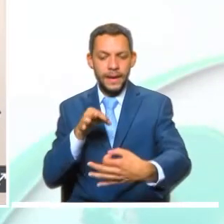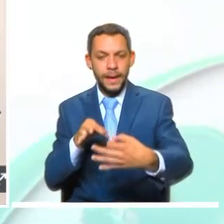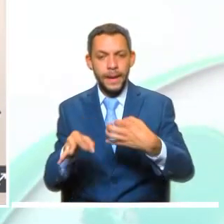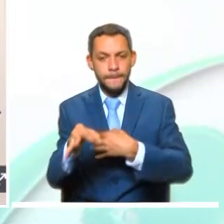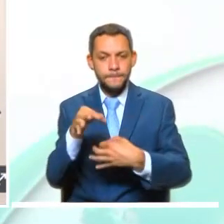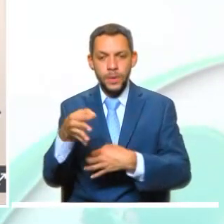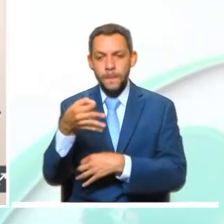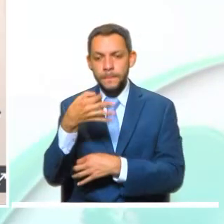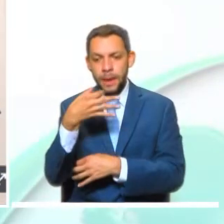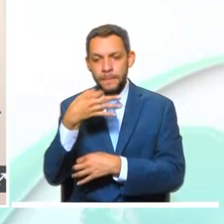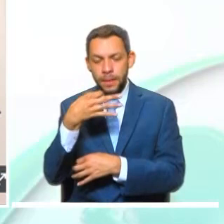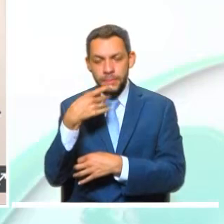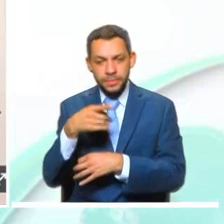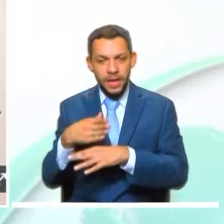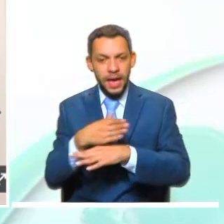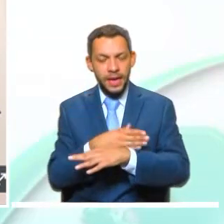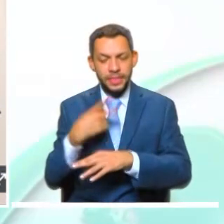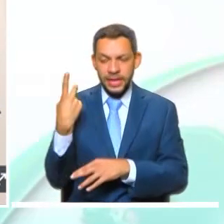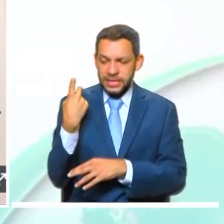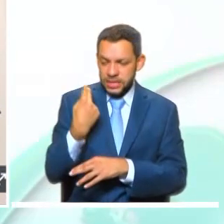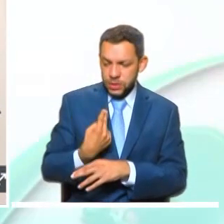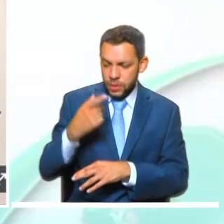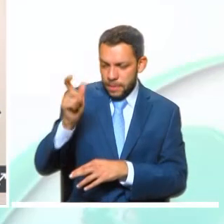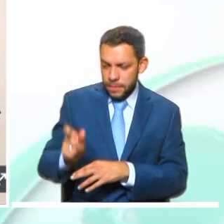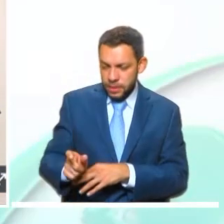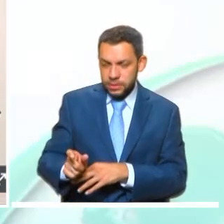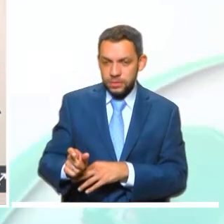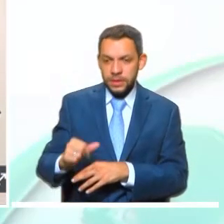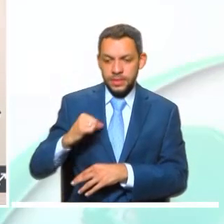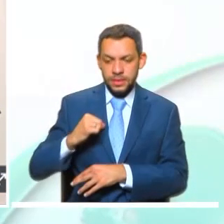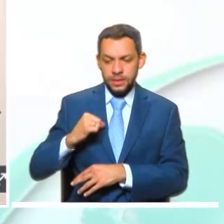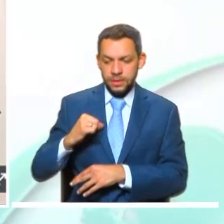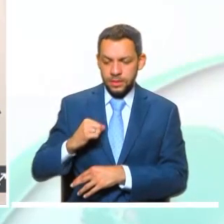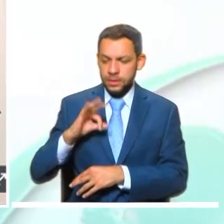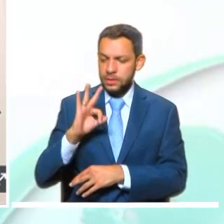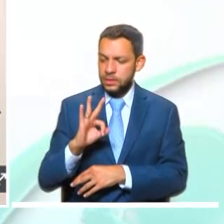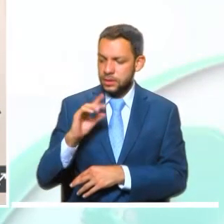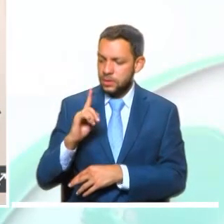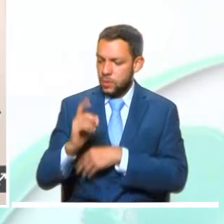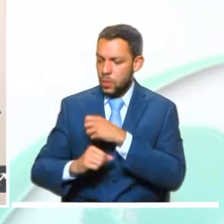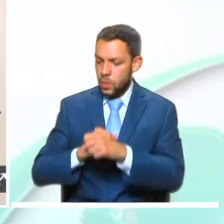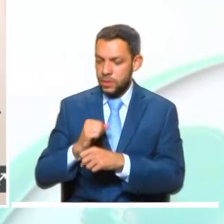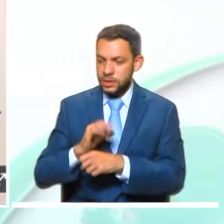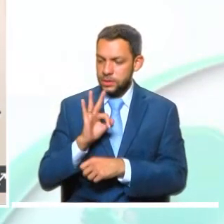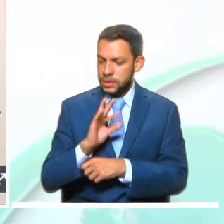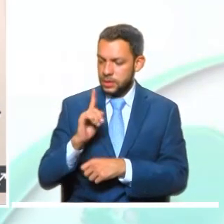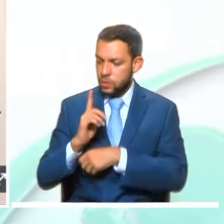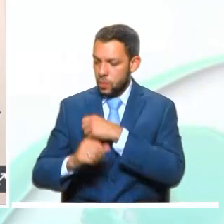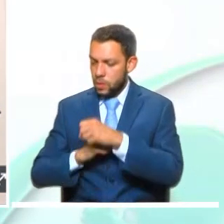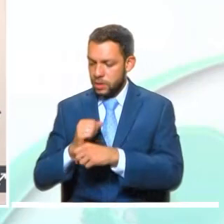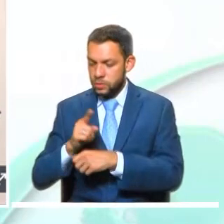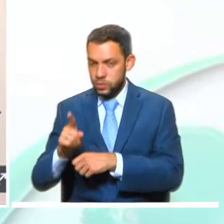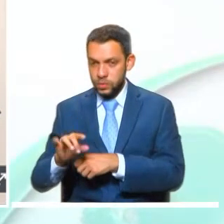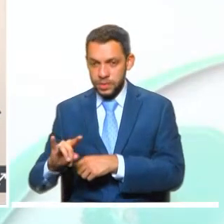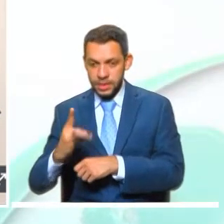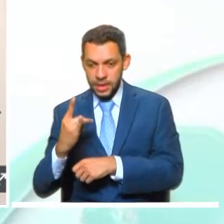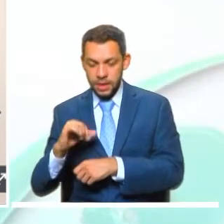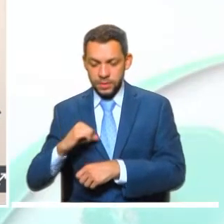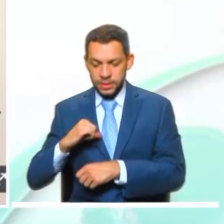contaba la historia clínica del principio de la mente de la paciente de 31 años que le diagnosticaron este cáncer de ovario